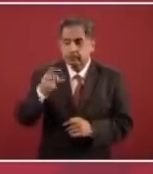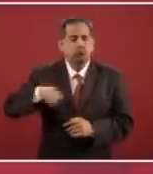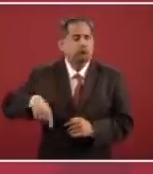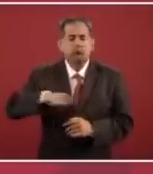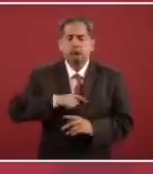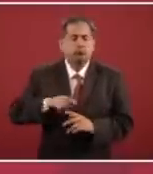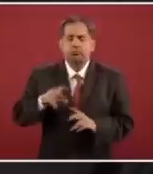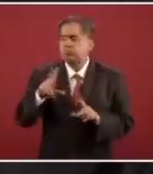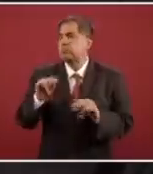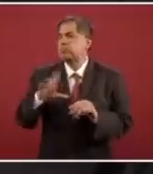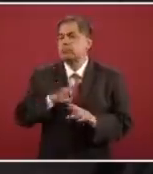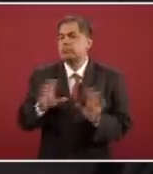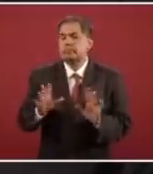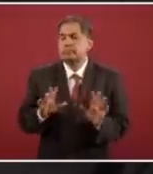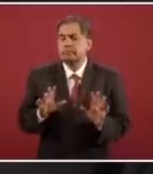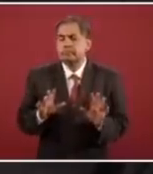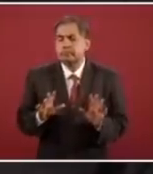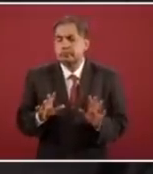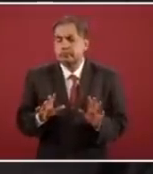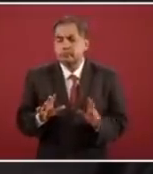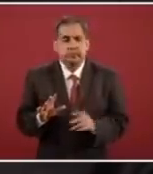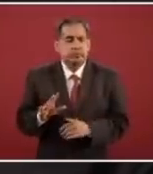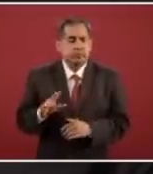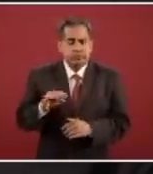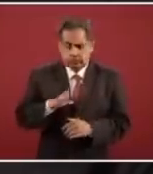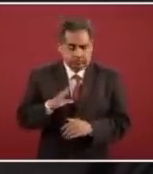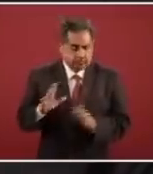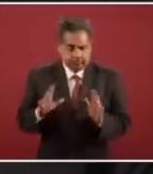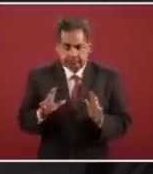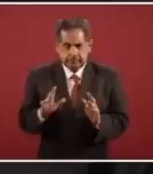nosotros no